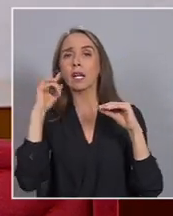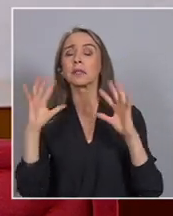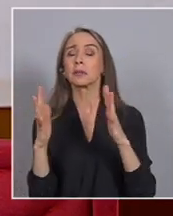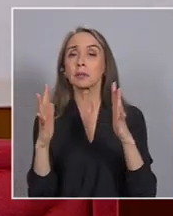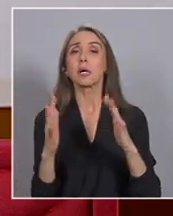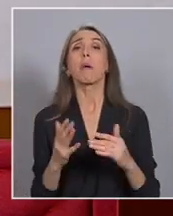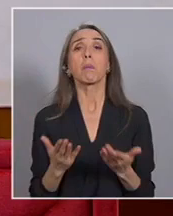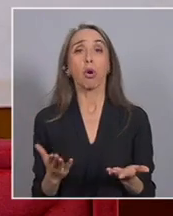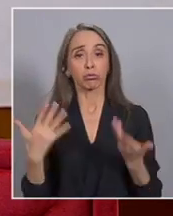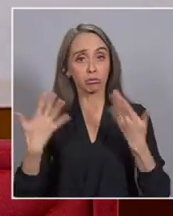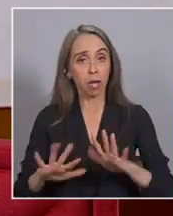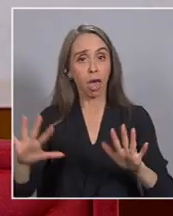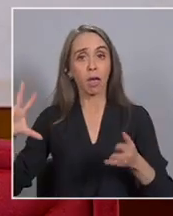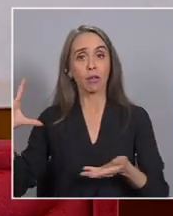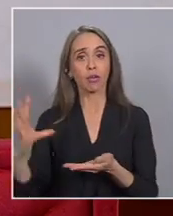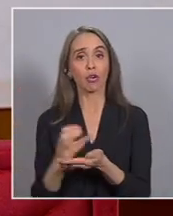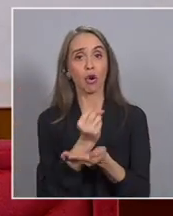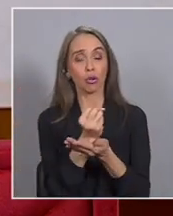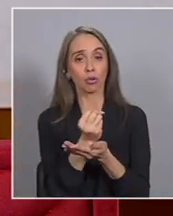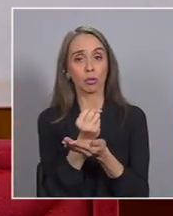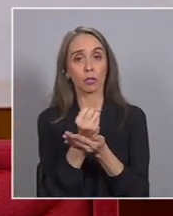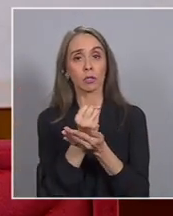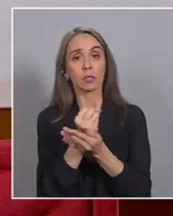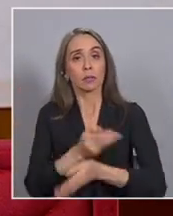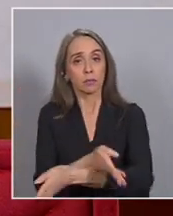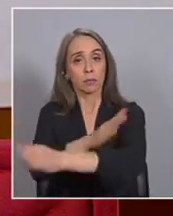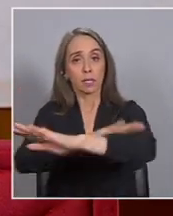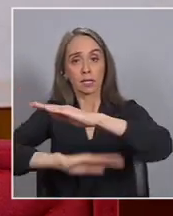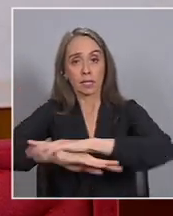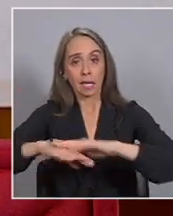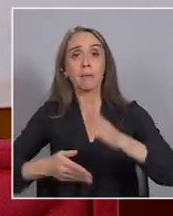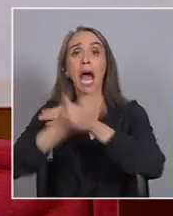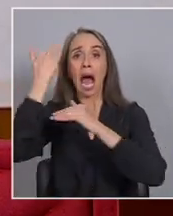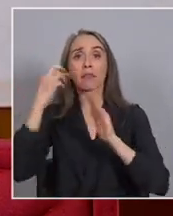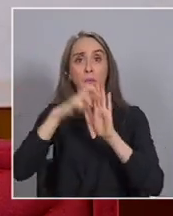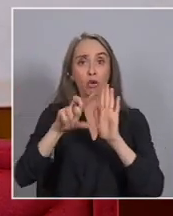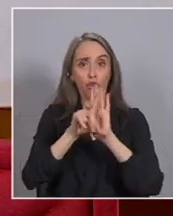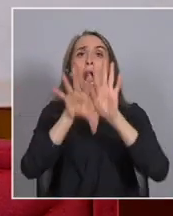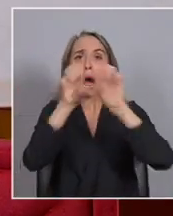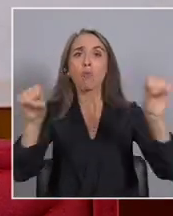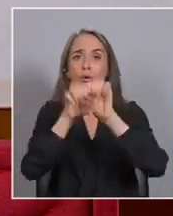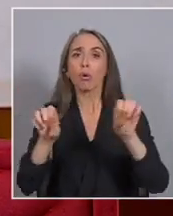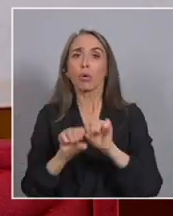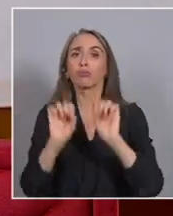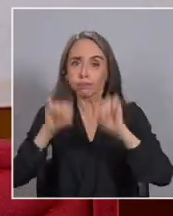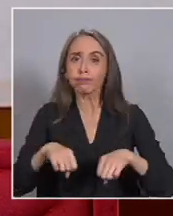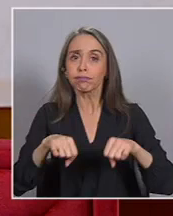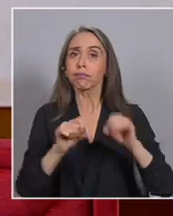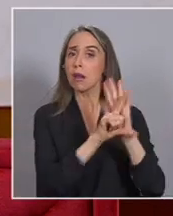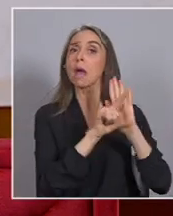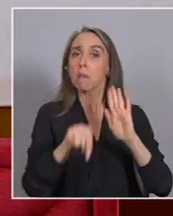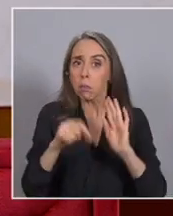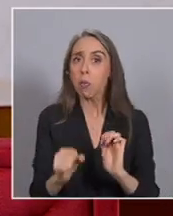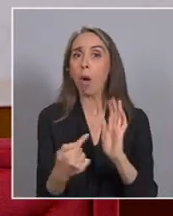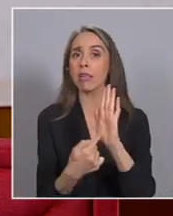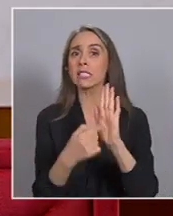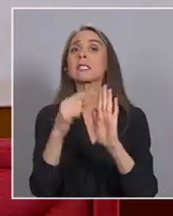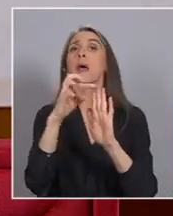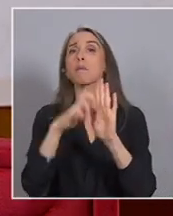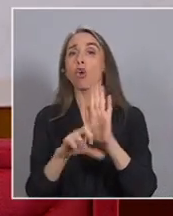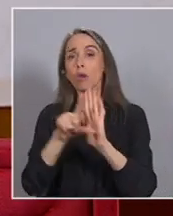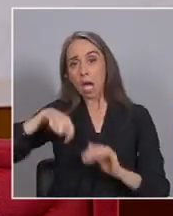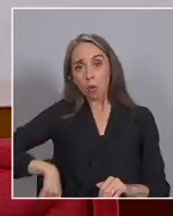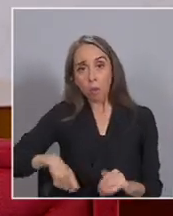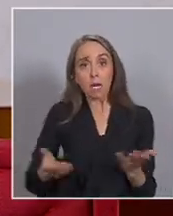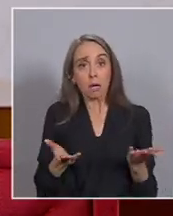tal como hemos logrado acuerdos transversales en otras ocasiones, podemos lograrlo aquí también si es que de